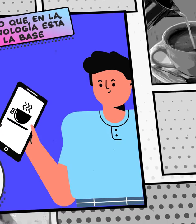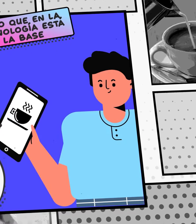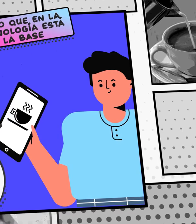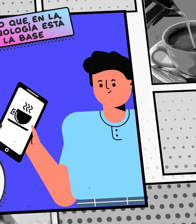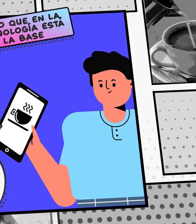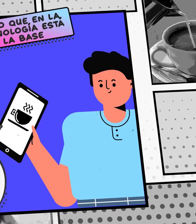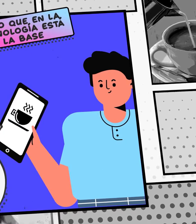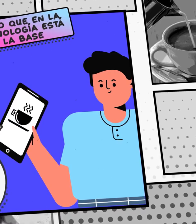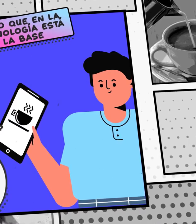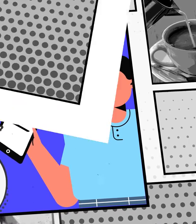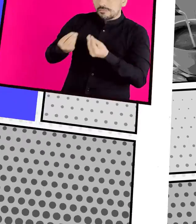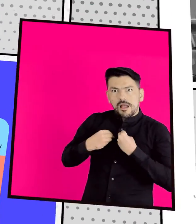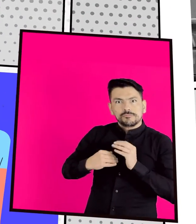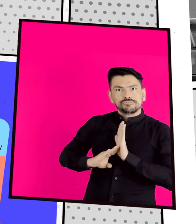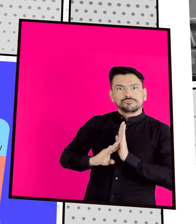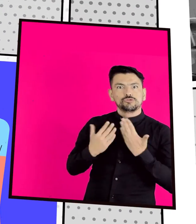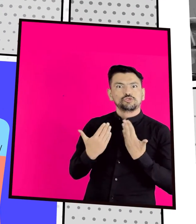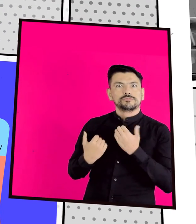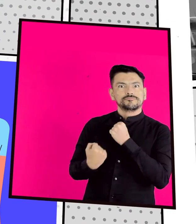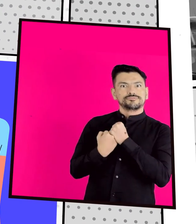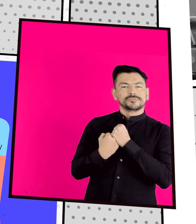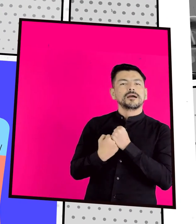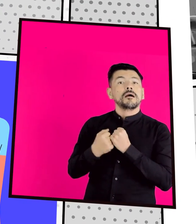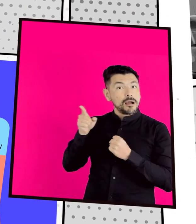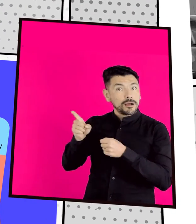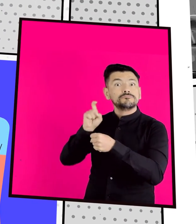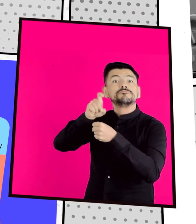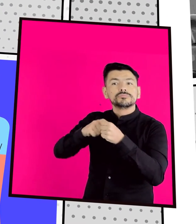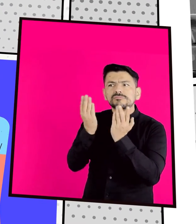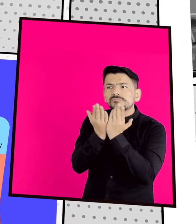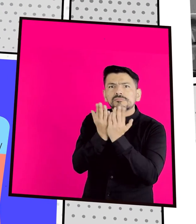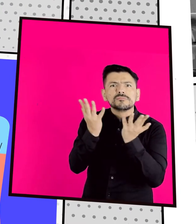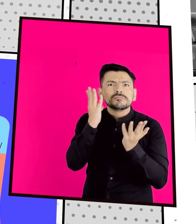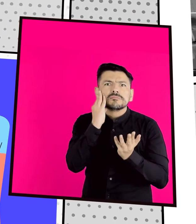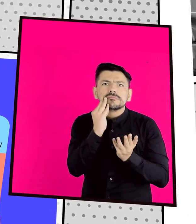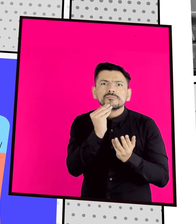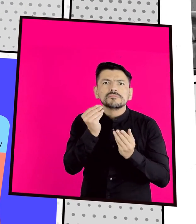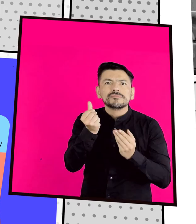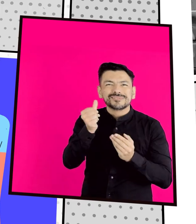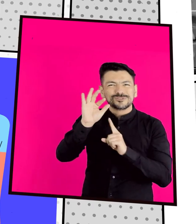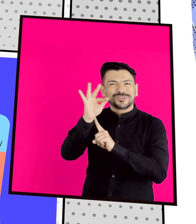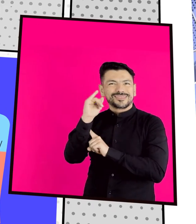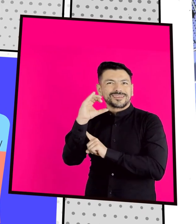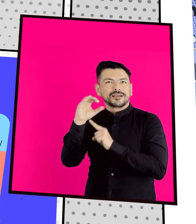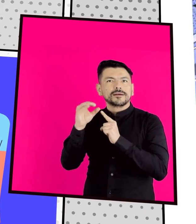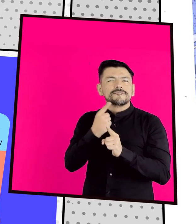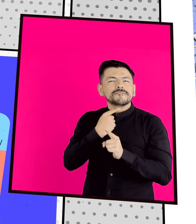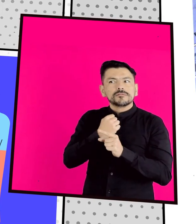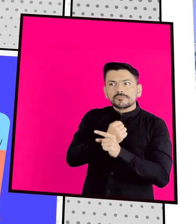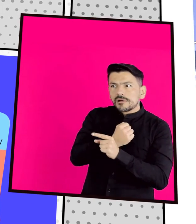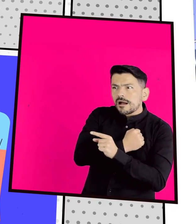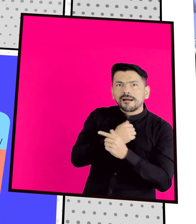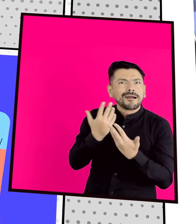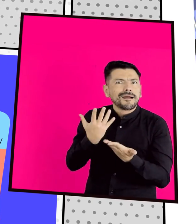nuevas metas en su paso por consentidos tics josé manuel retomó su gusto por la mezcla musical